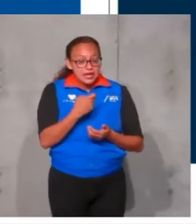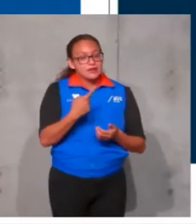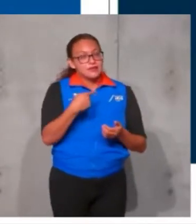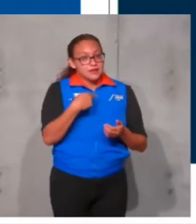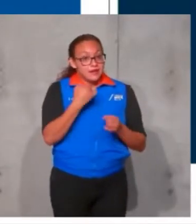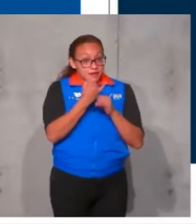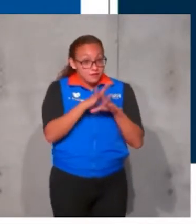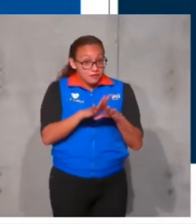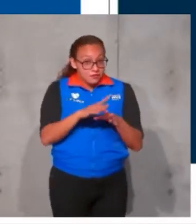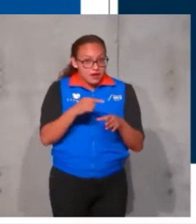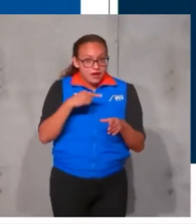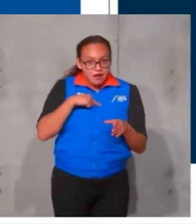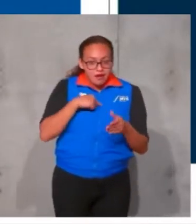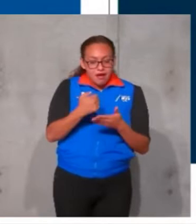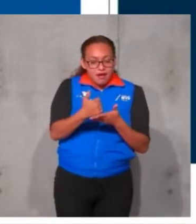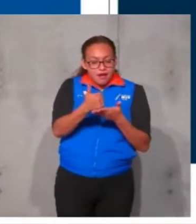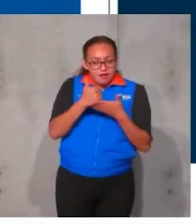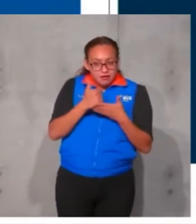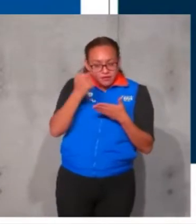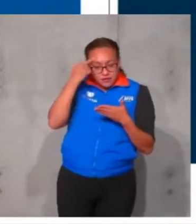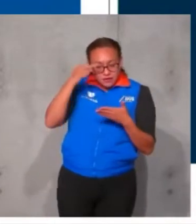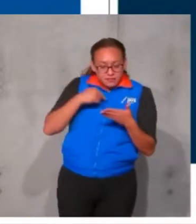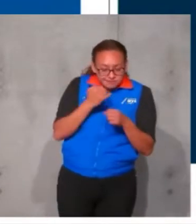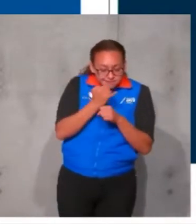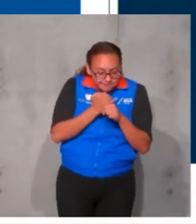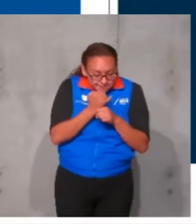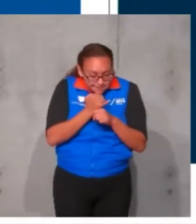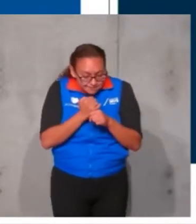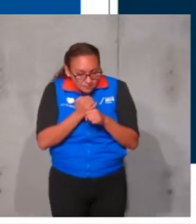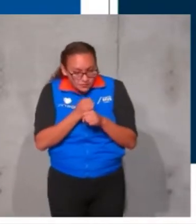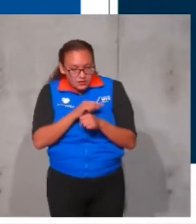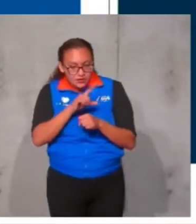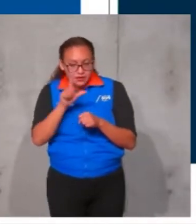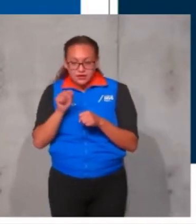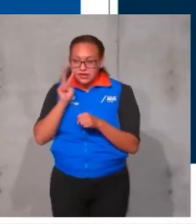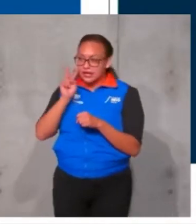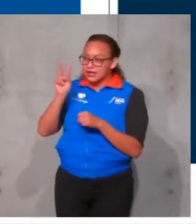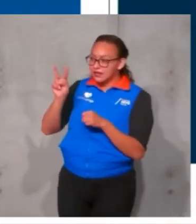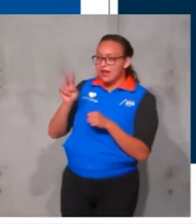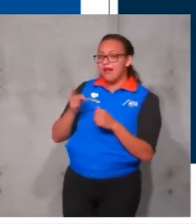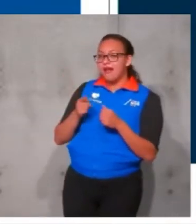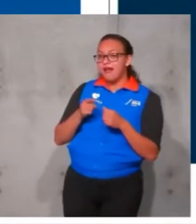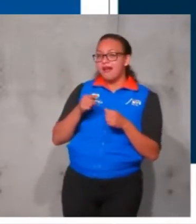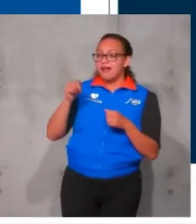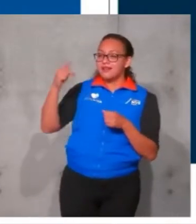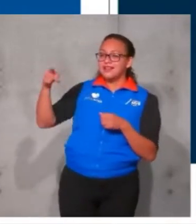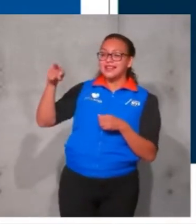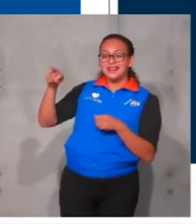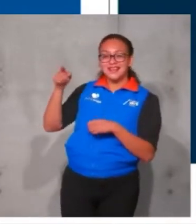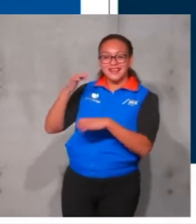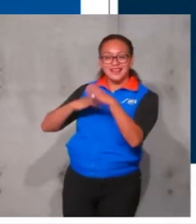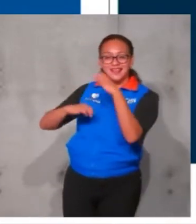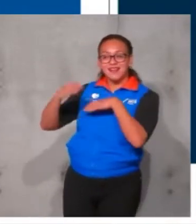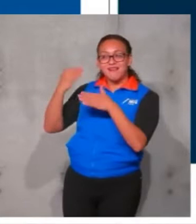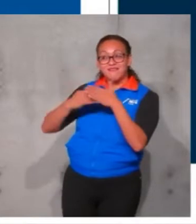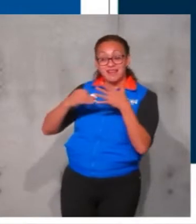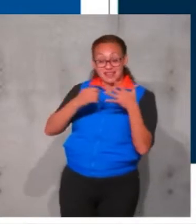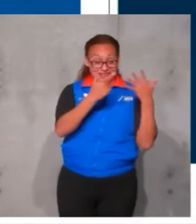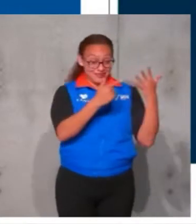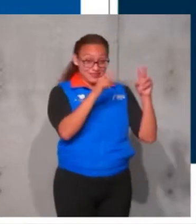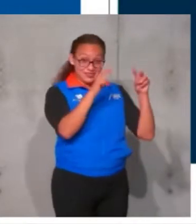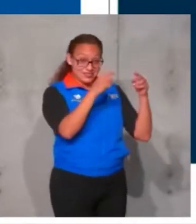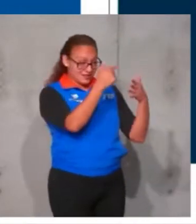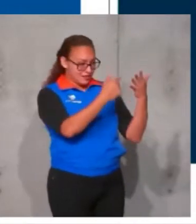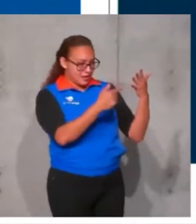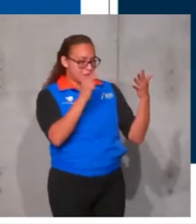fuentes. Y de esas fuentes, de toda esta búsqueda que hago, yo puedo ir viendo cuáles son los temas que en general en